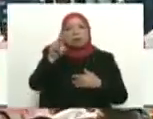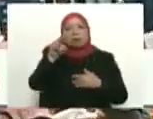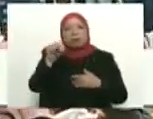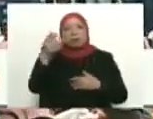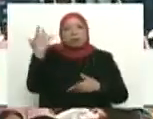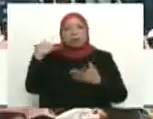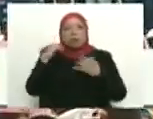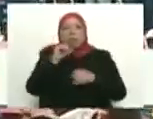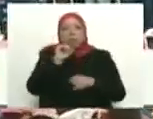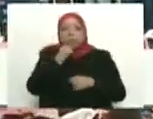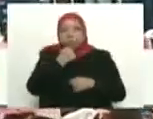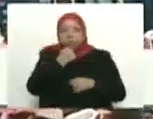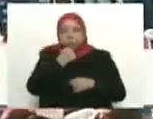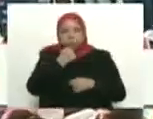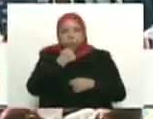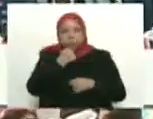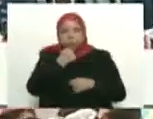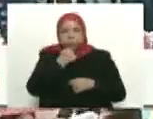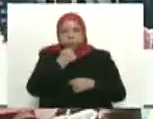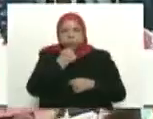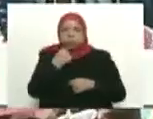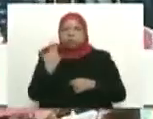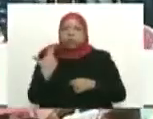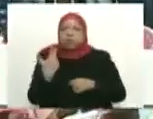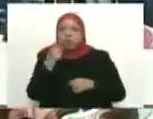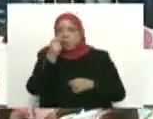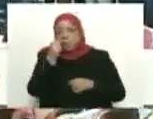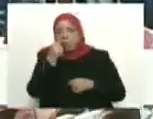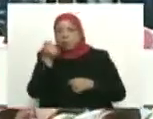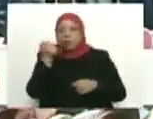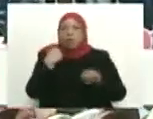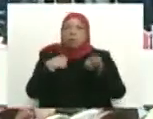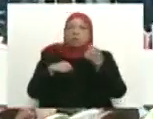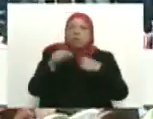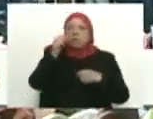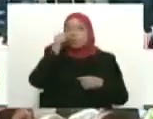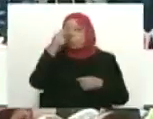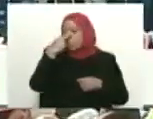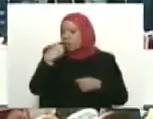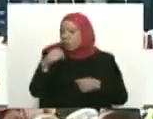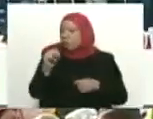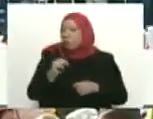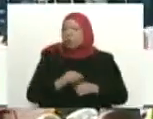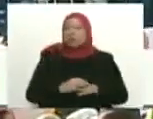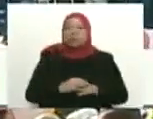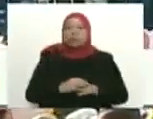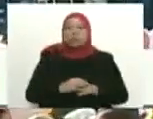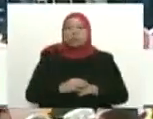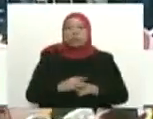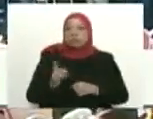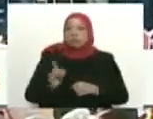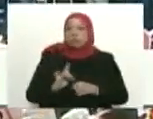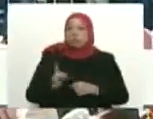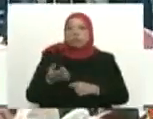están más viejitos, aquellos tres, ¿eh? El defensor de los pobres. de los